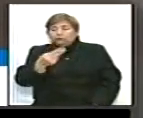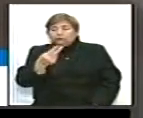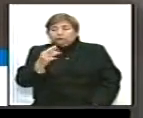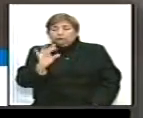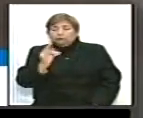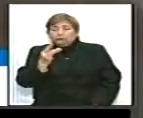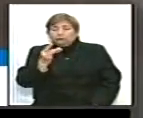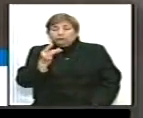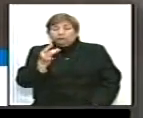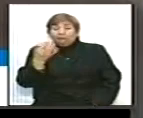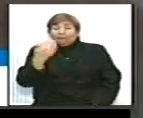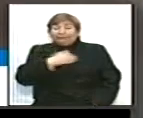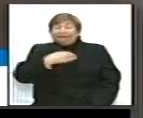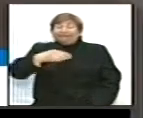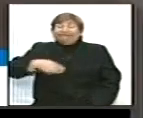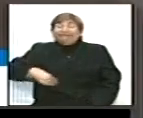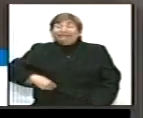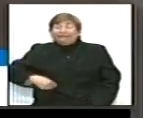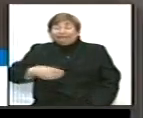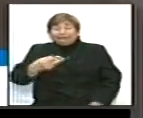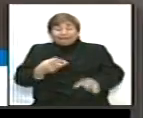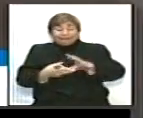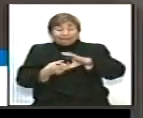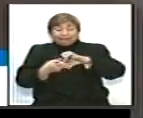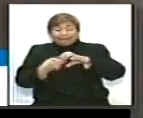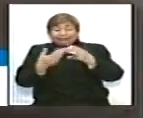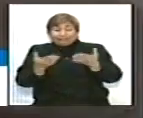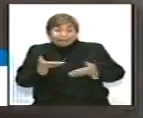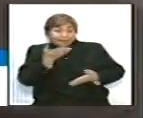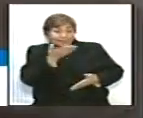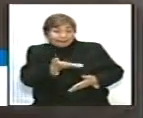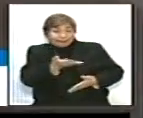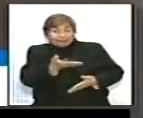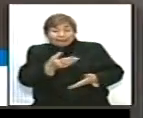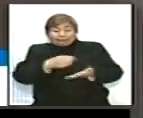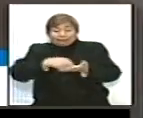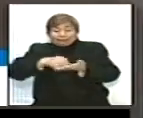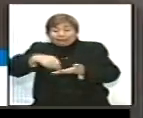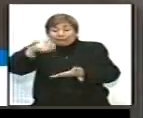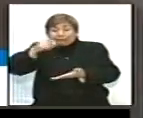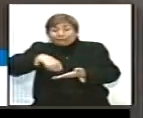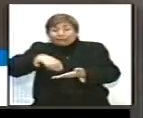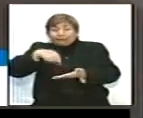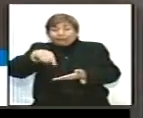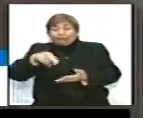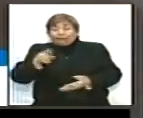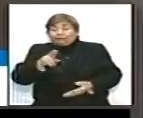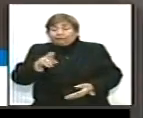463-2018 que el ministro de Energía y Minas, que está acá presente, que ha firmado esa resolución.